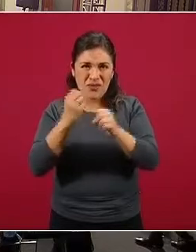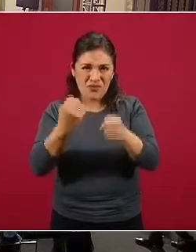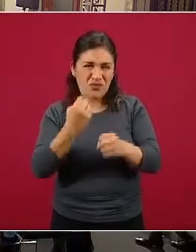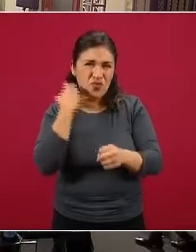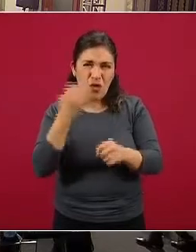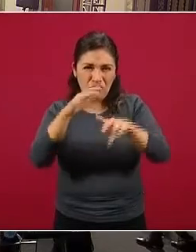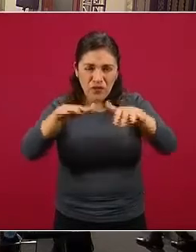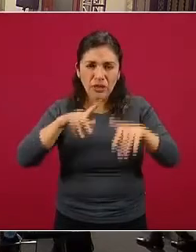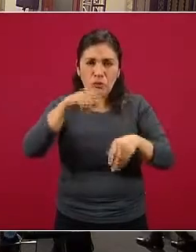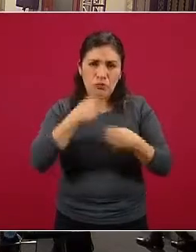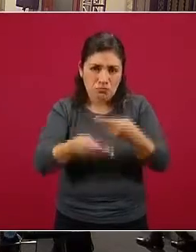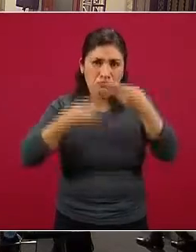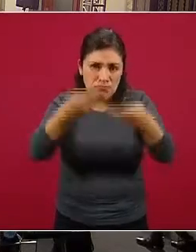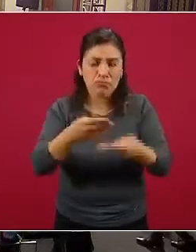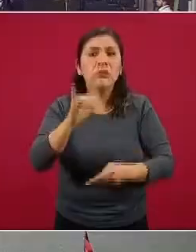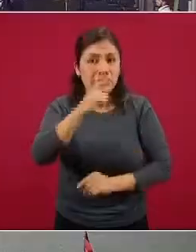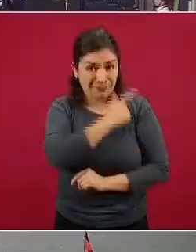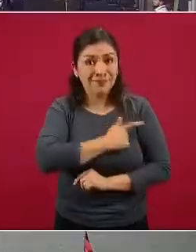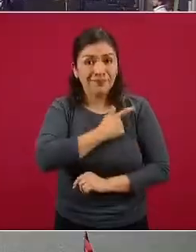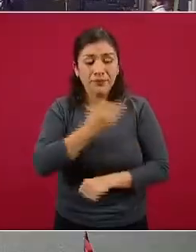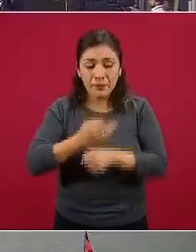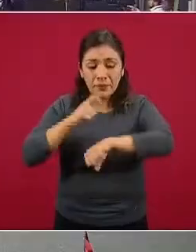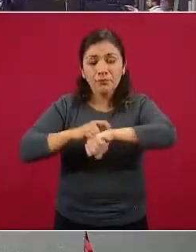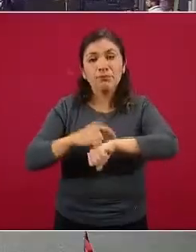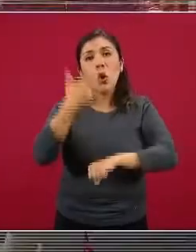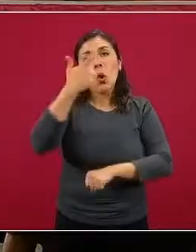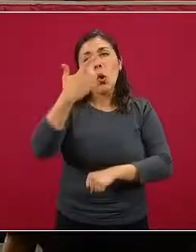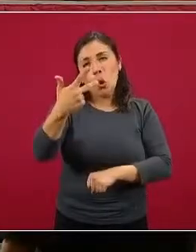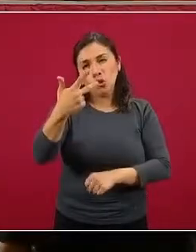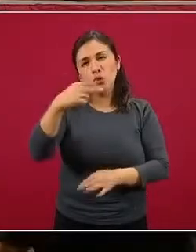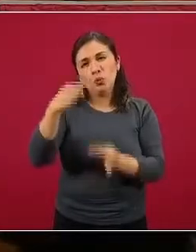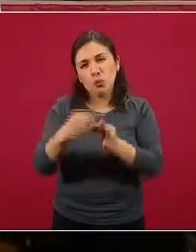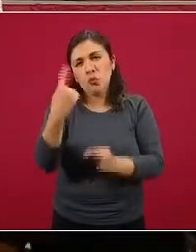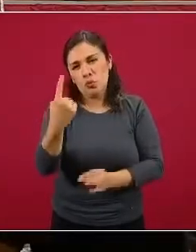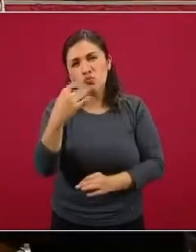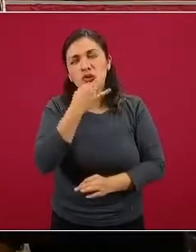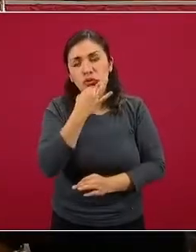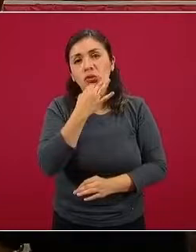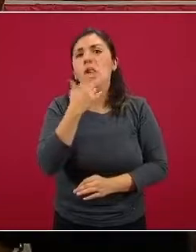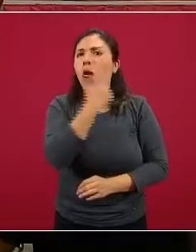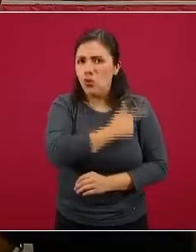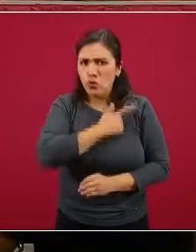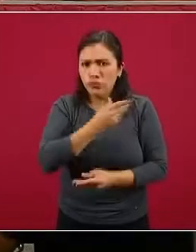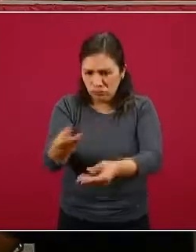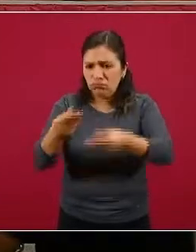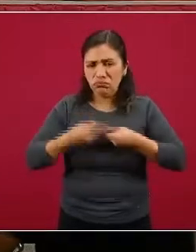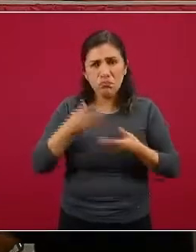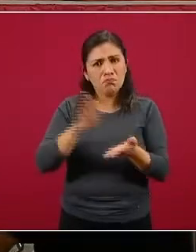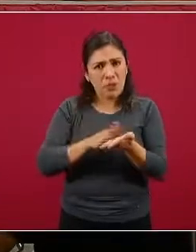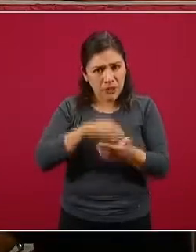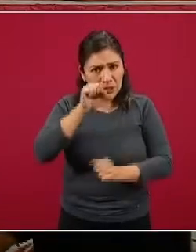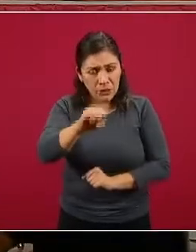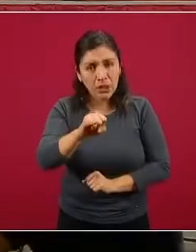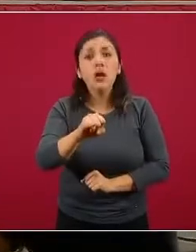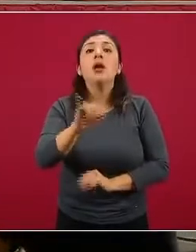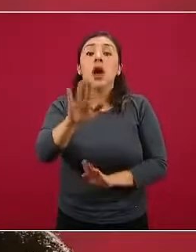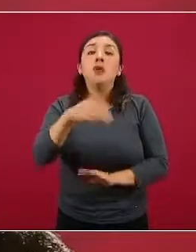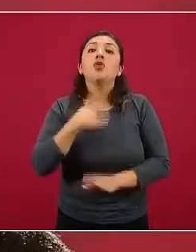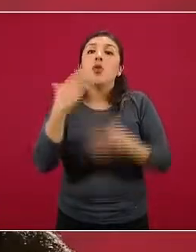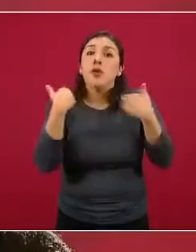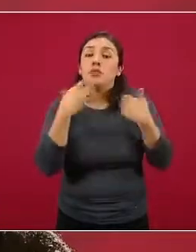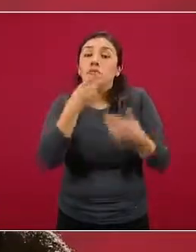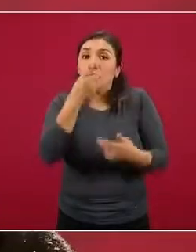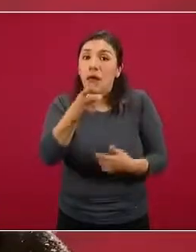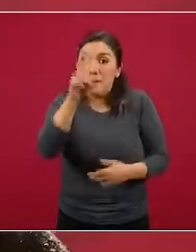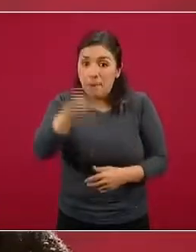documentos. Con mucho gusto. Son las 20 horas con 1 minuto, disculpe que le interrumpa. Con mucho gusto recibimos los documentos. Dejo claro